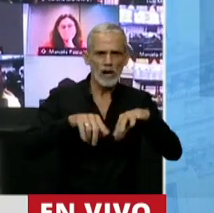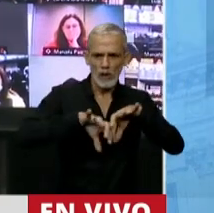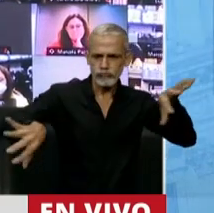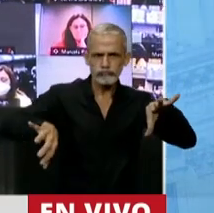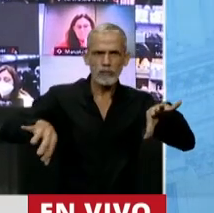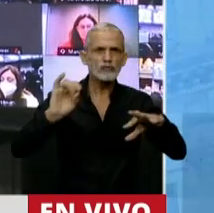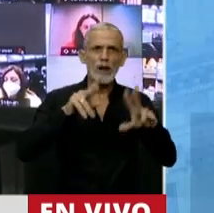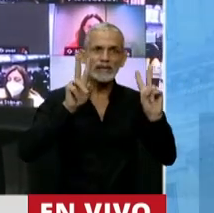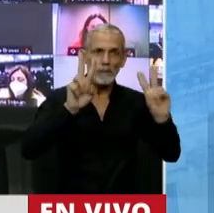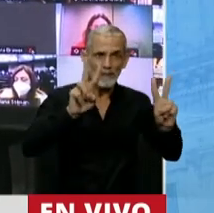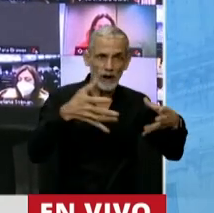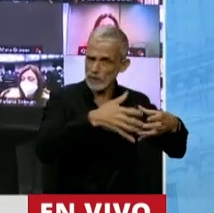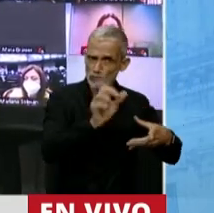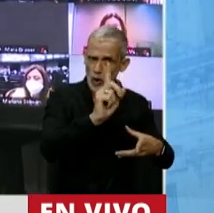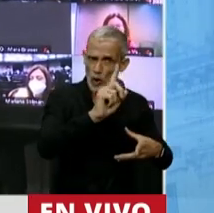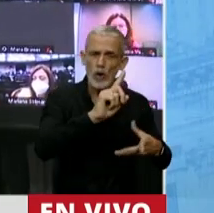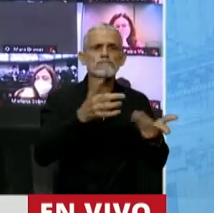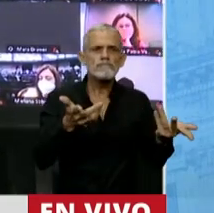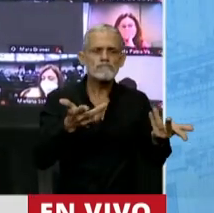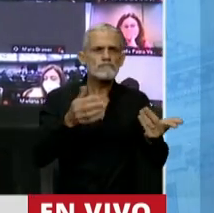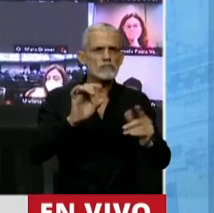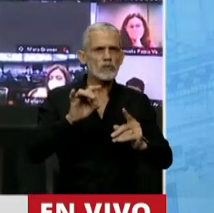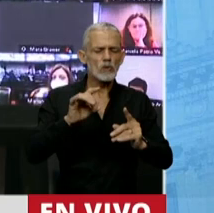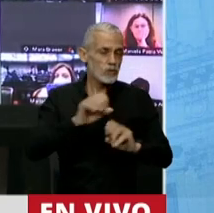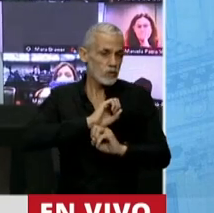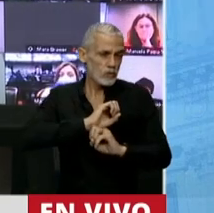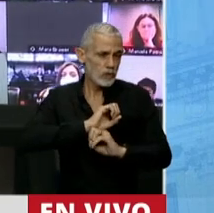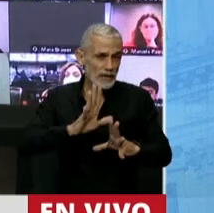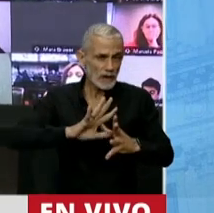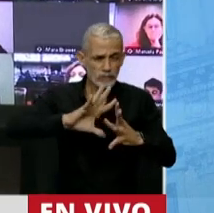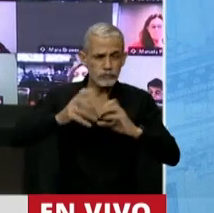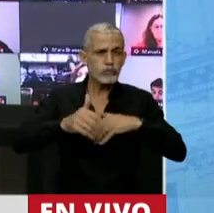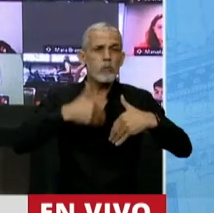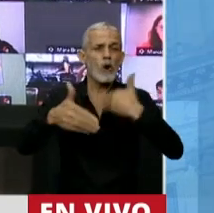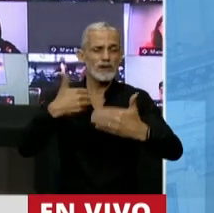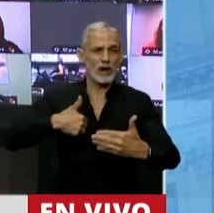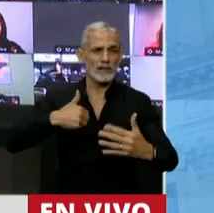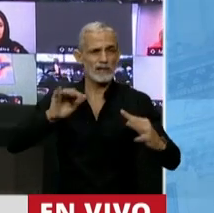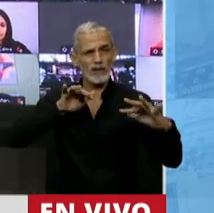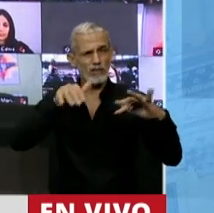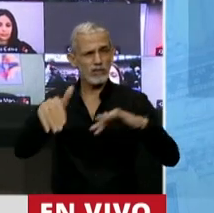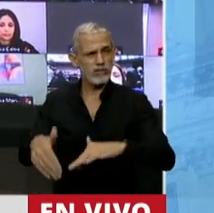no solamente al peronismo, y que había sido letal para el desarrollo y el progreso del país.